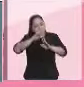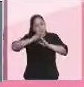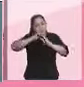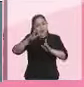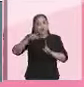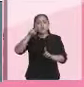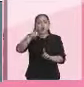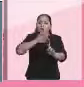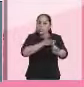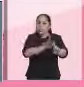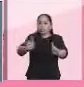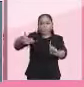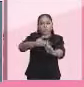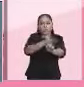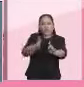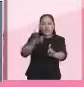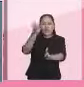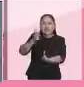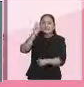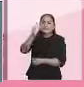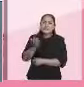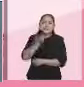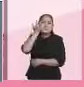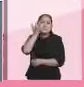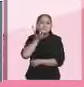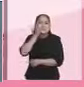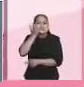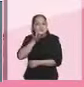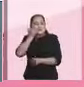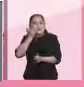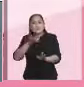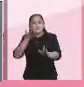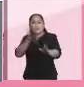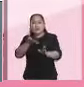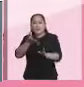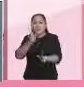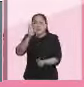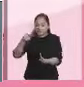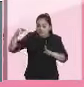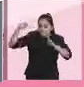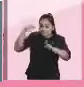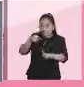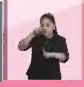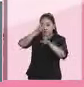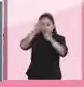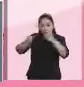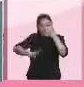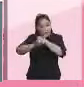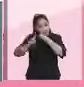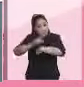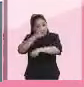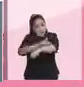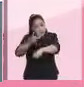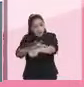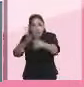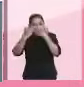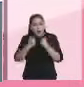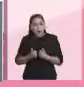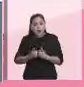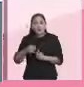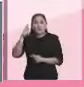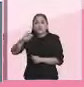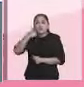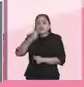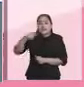llama marrullería, eso se llama no entrarle a los problemas. Y estás diciendo que quieres